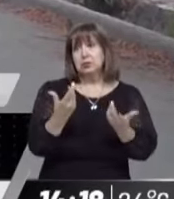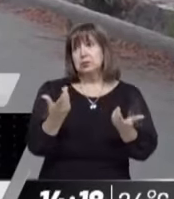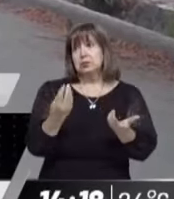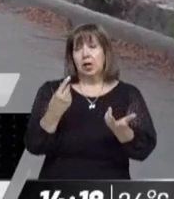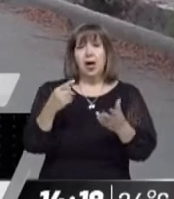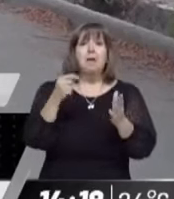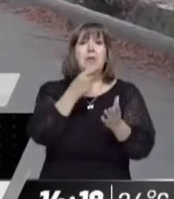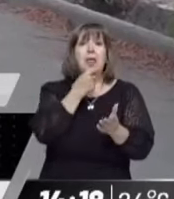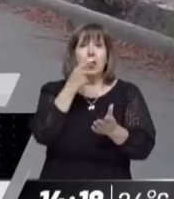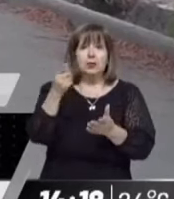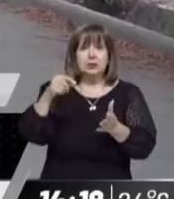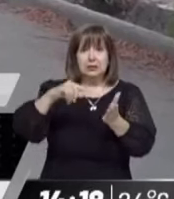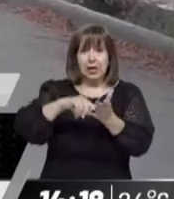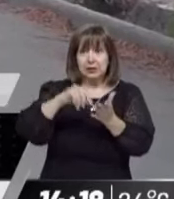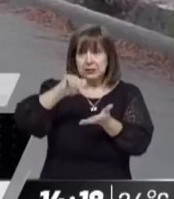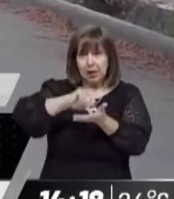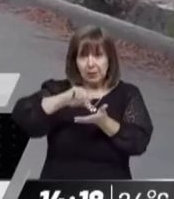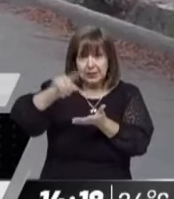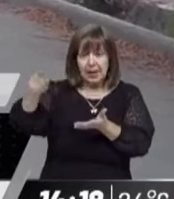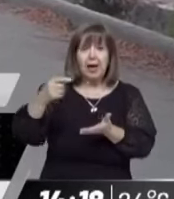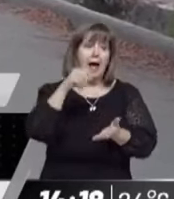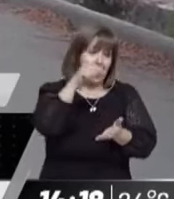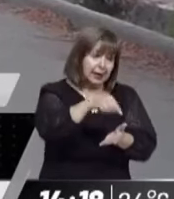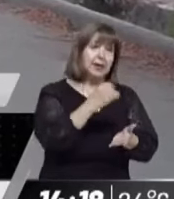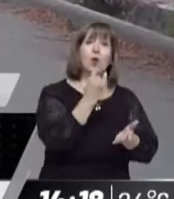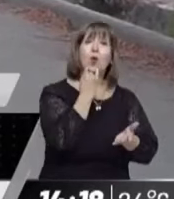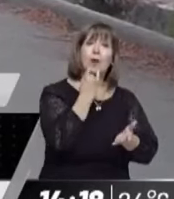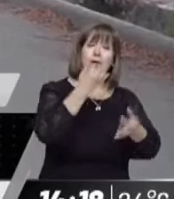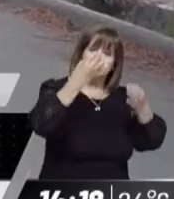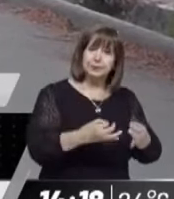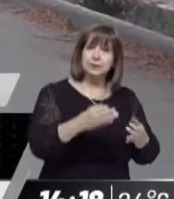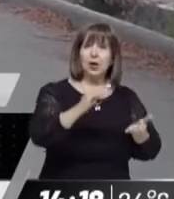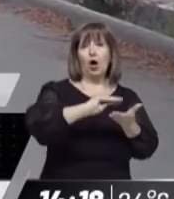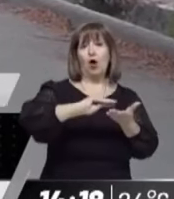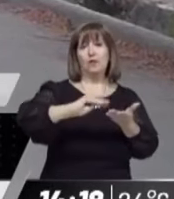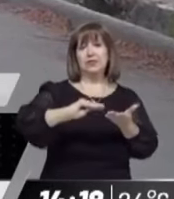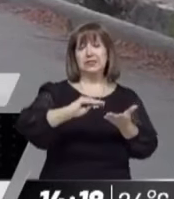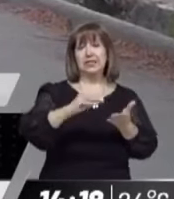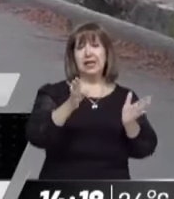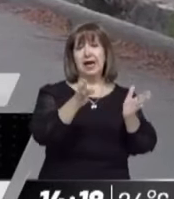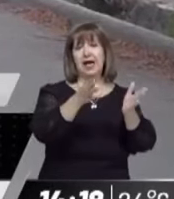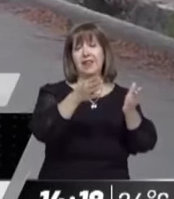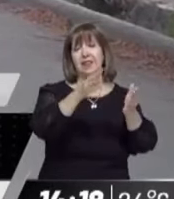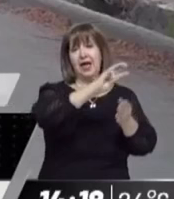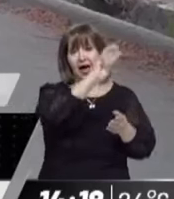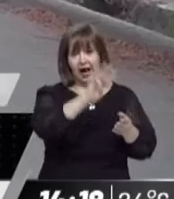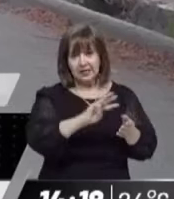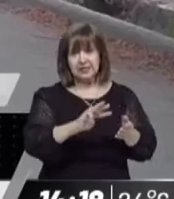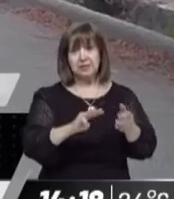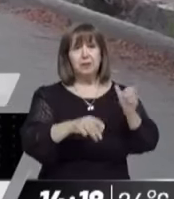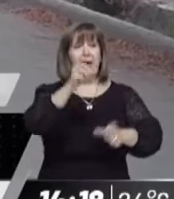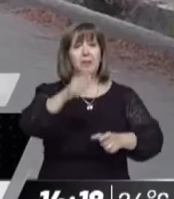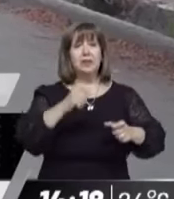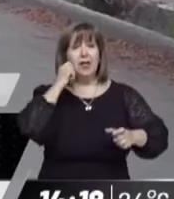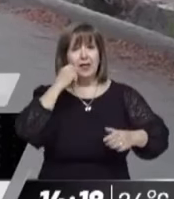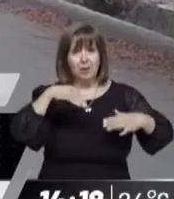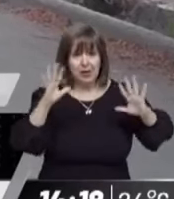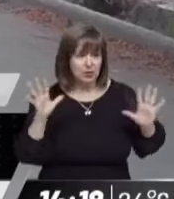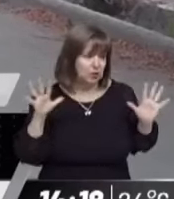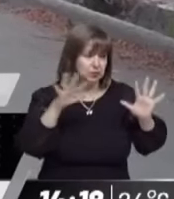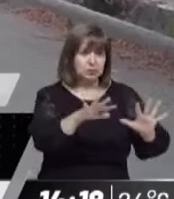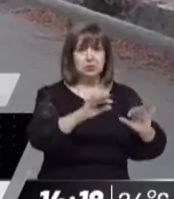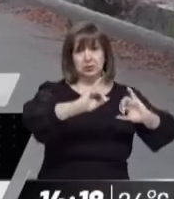que ansés tendría que seguir funcionando acá en los payatas por el servicio más que nada la gente mayor